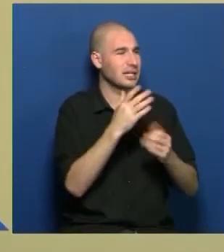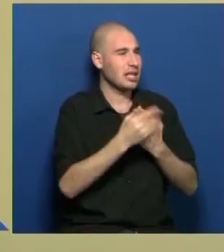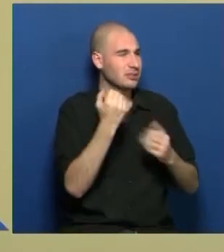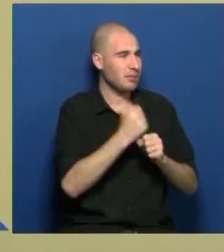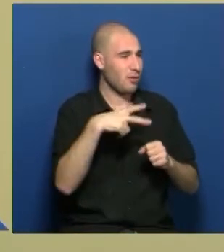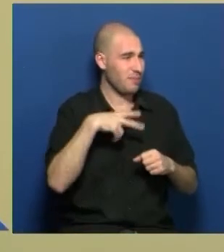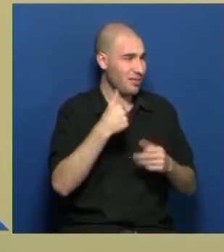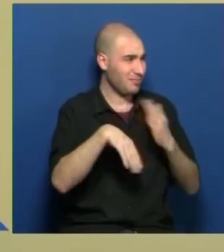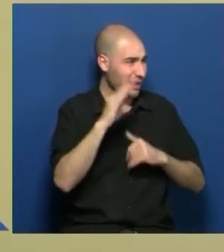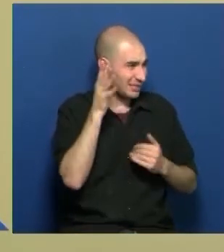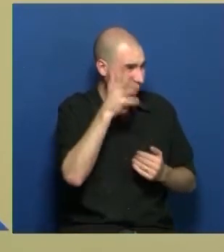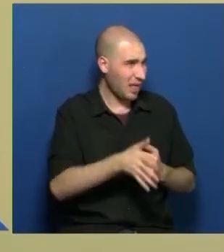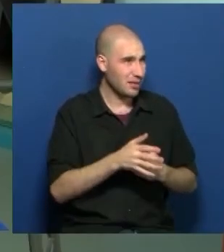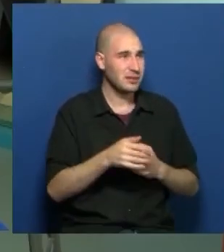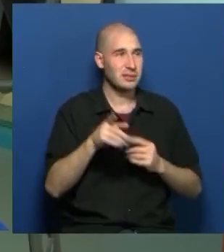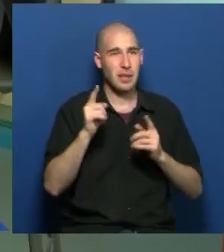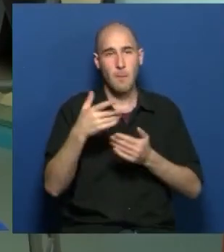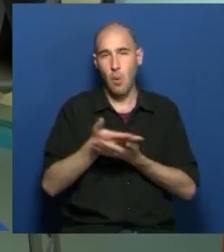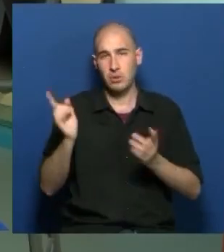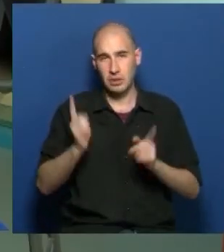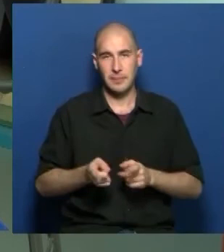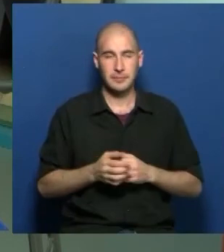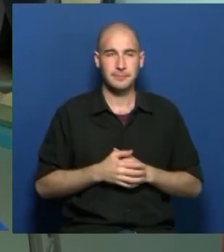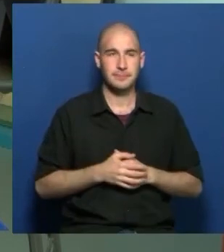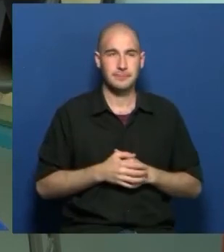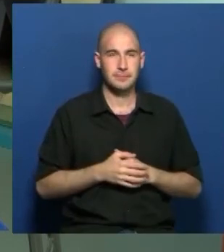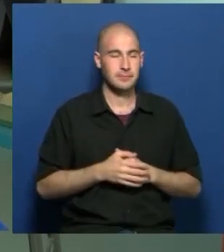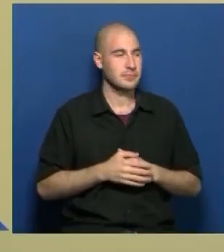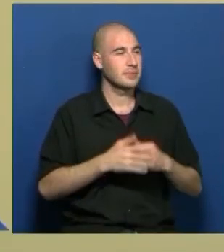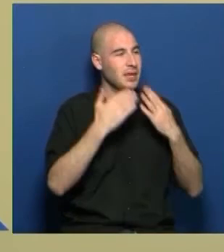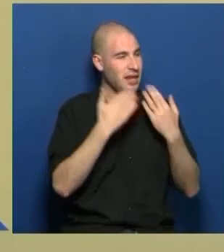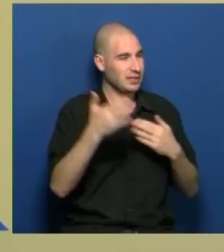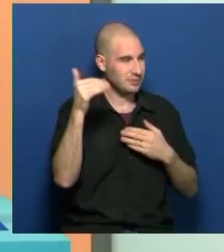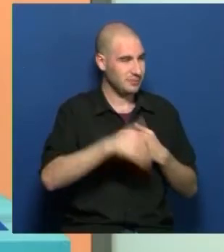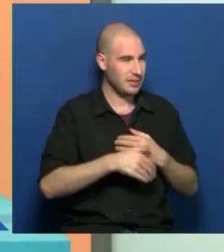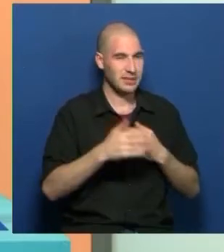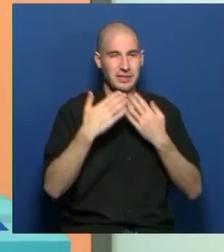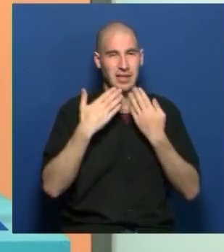sector privado son altísimos y no lo pueden afrontar. Y en el sector público también. También. Marcelo, te agradezco mucho por